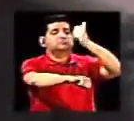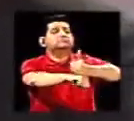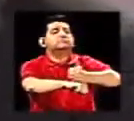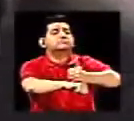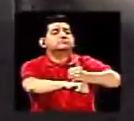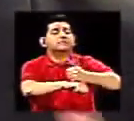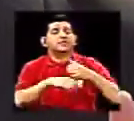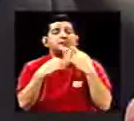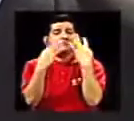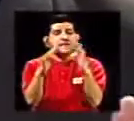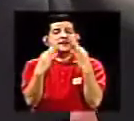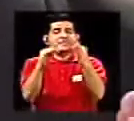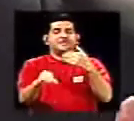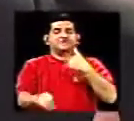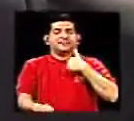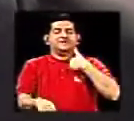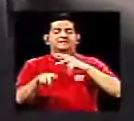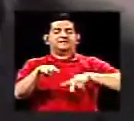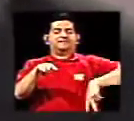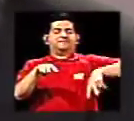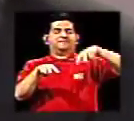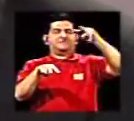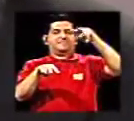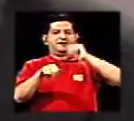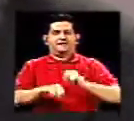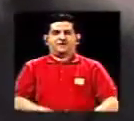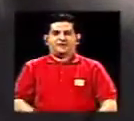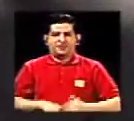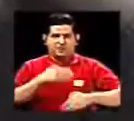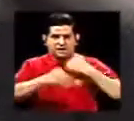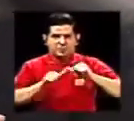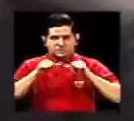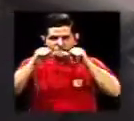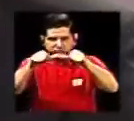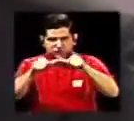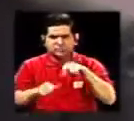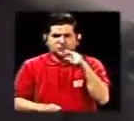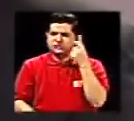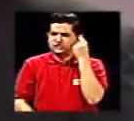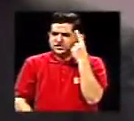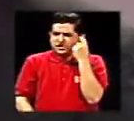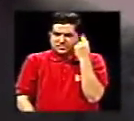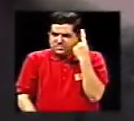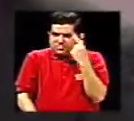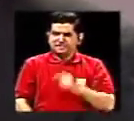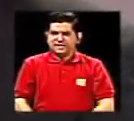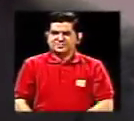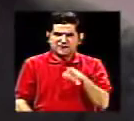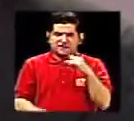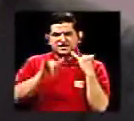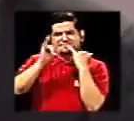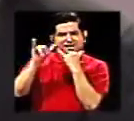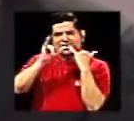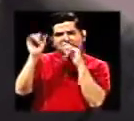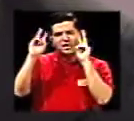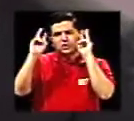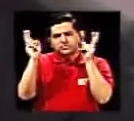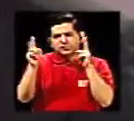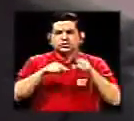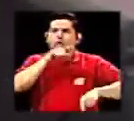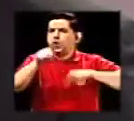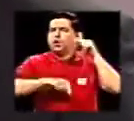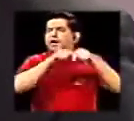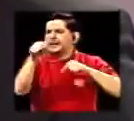y poder tener alguna ventaja en lo que iba a venir. ¿Cómo ustedes interpretan esas acusaciones y esas